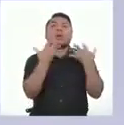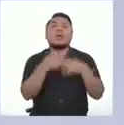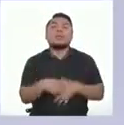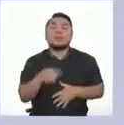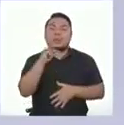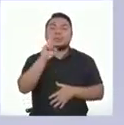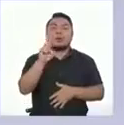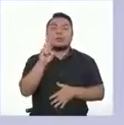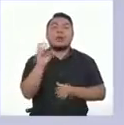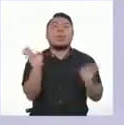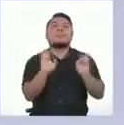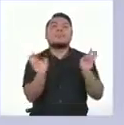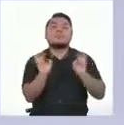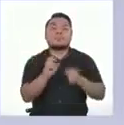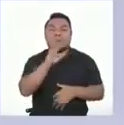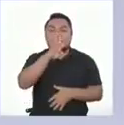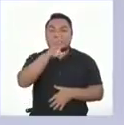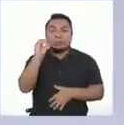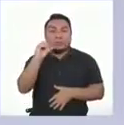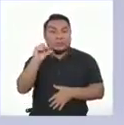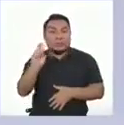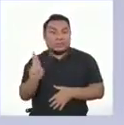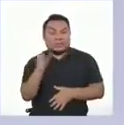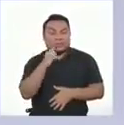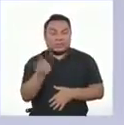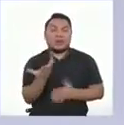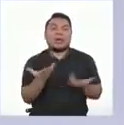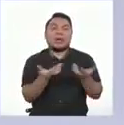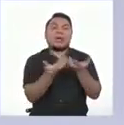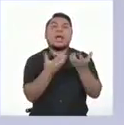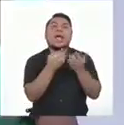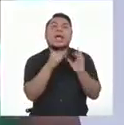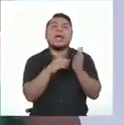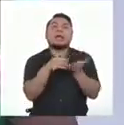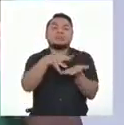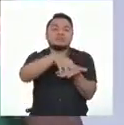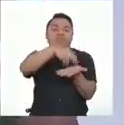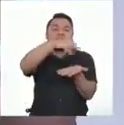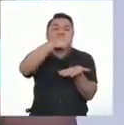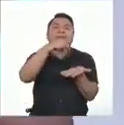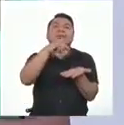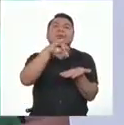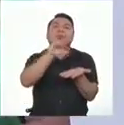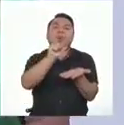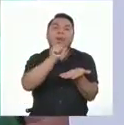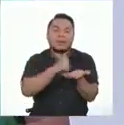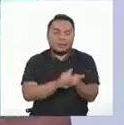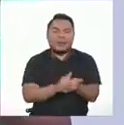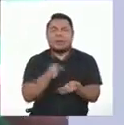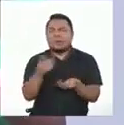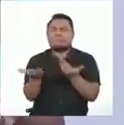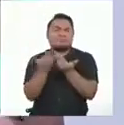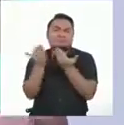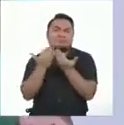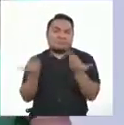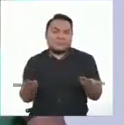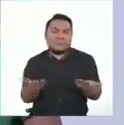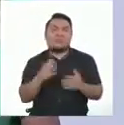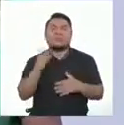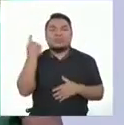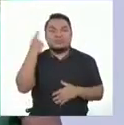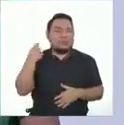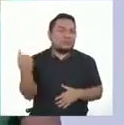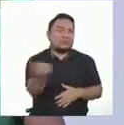de proteína hay en 400 gramos de germinado de quinoa. Esto va a ser más sencillo porque todos